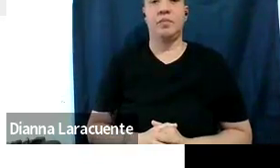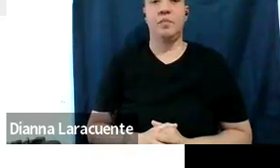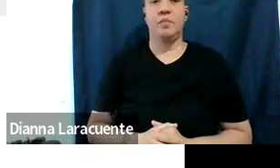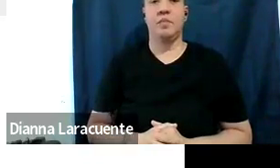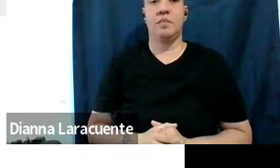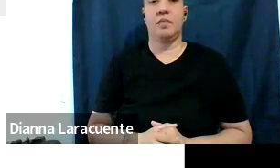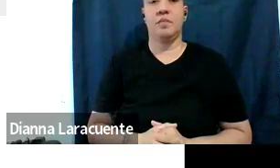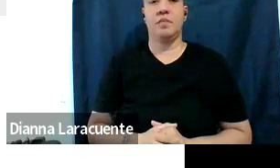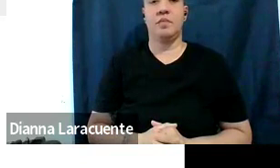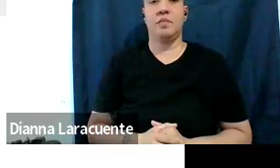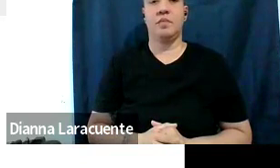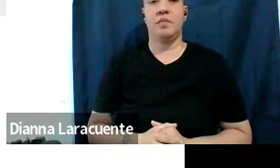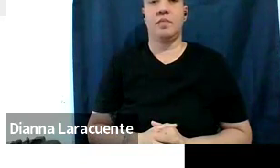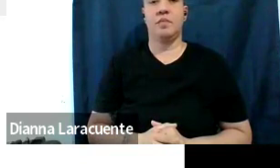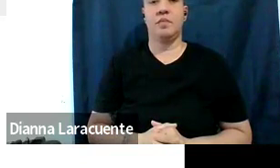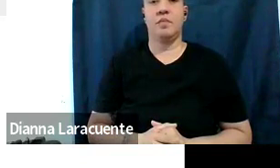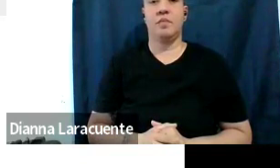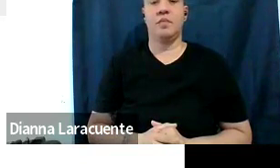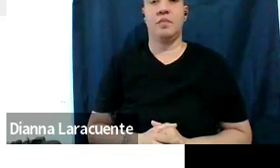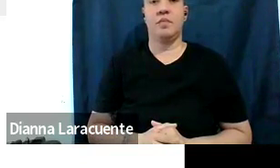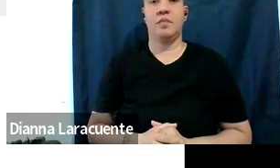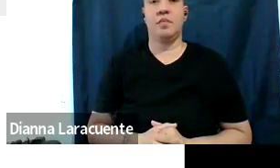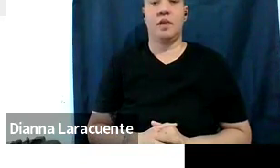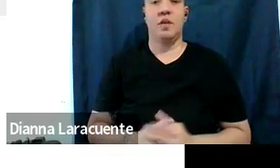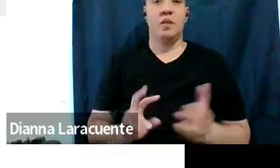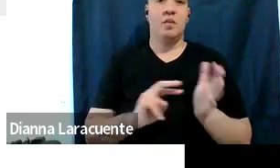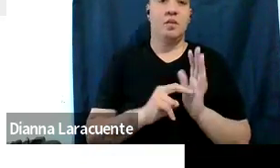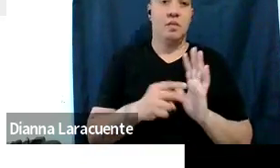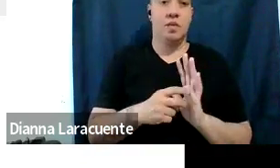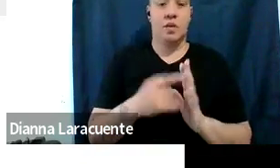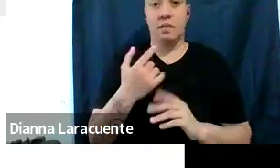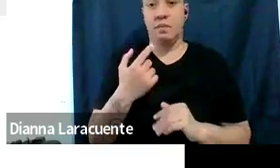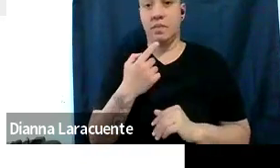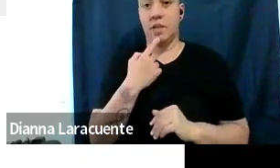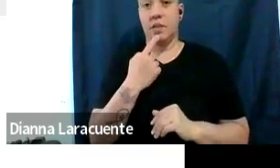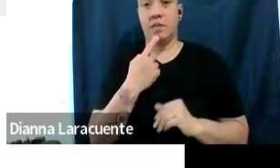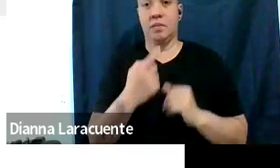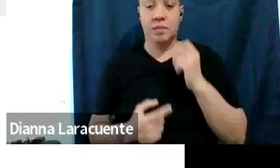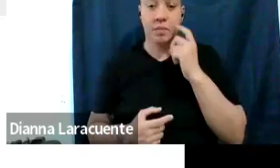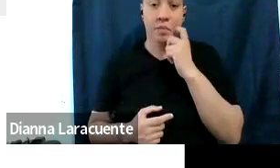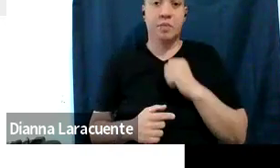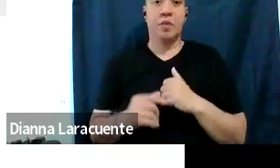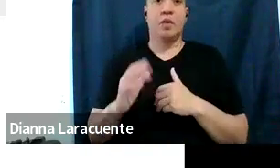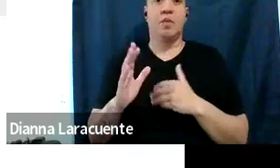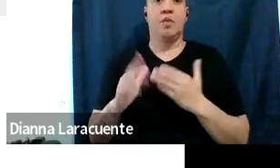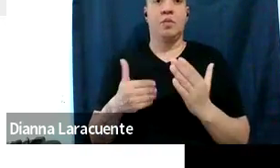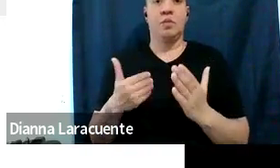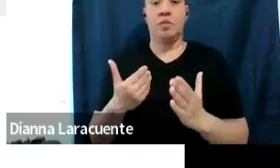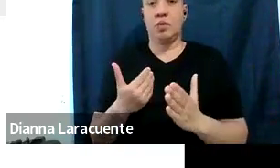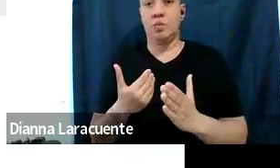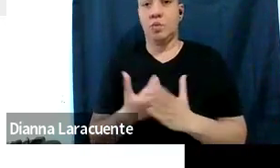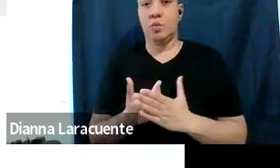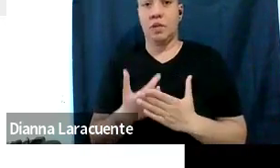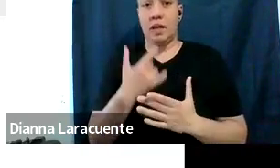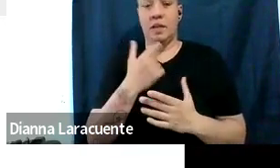él, pero eso no quiere decir que tuvo, mire lo que le dice, todo menos el olor, lo que dice al